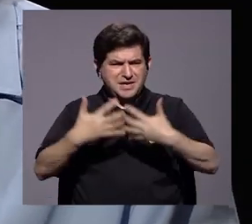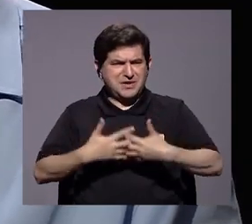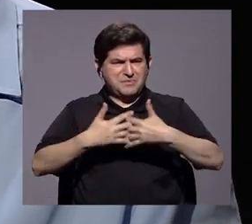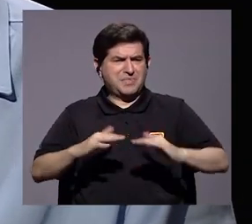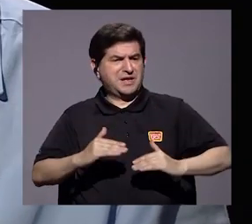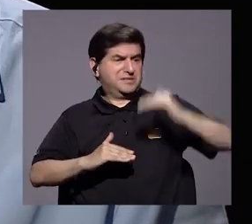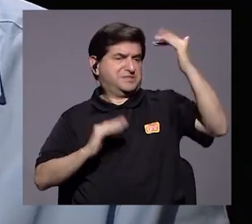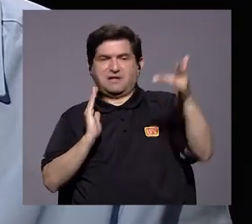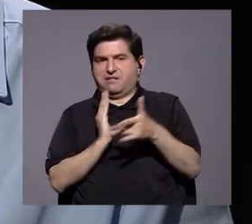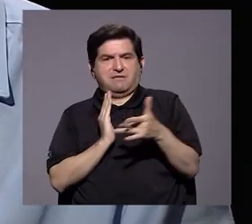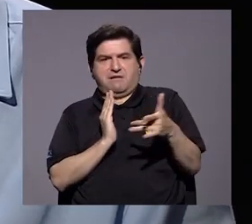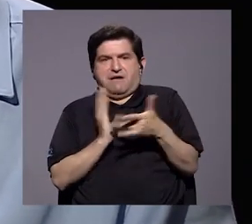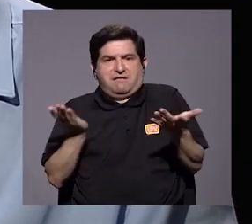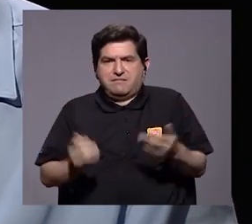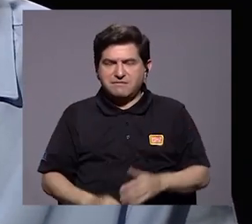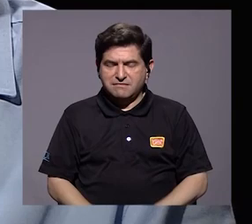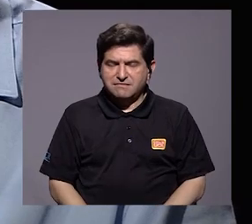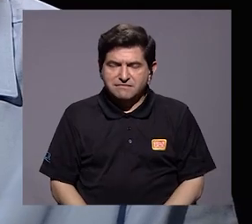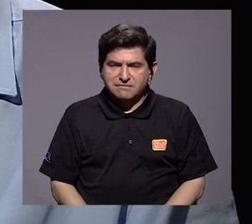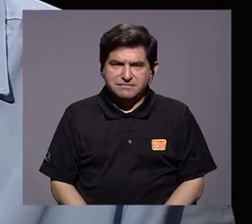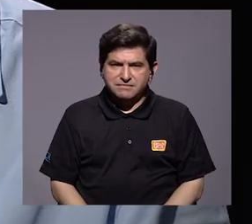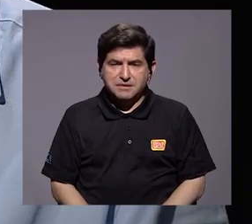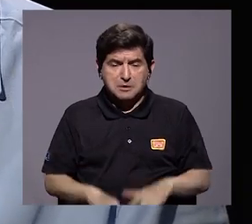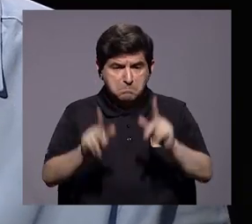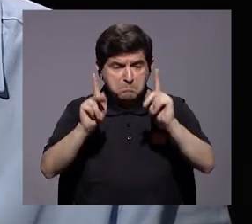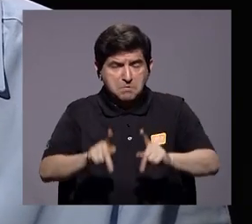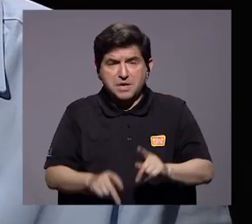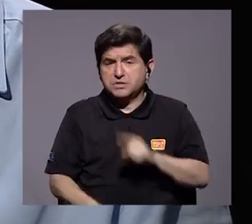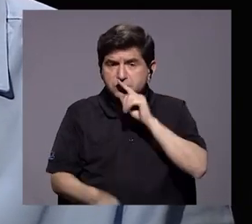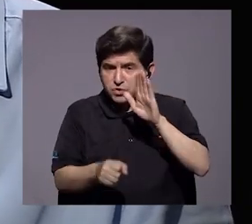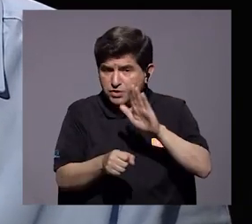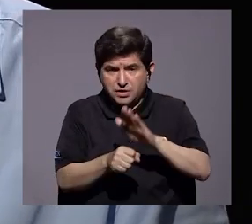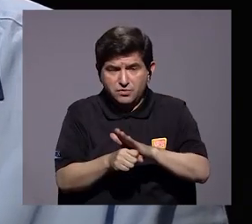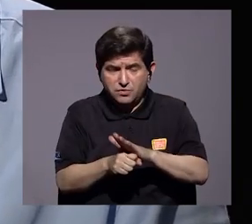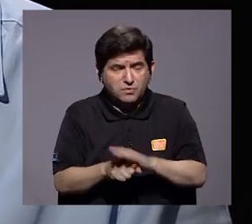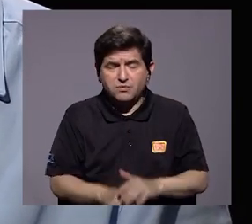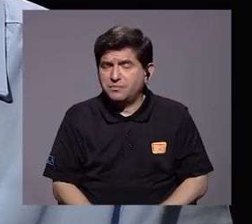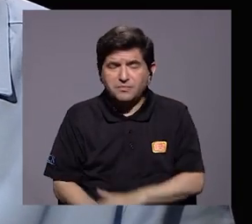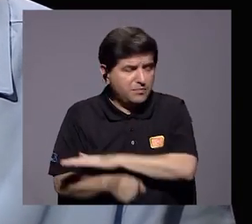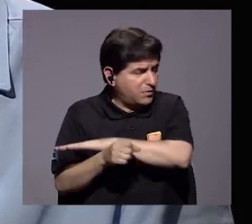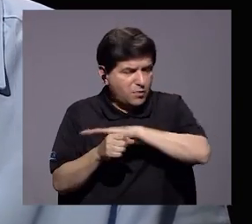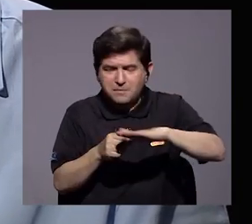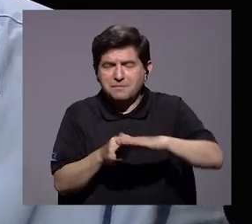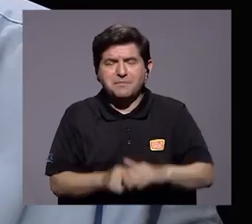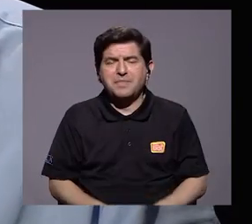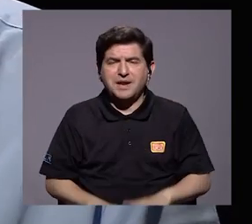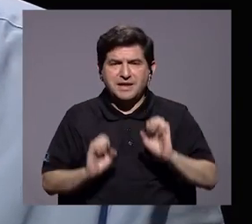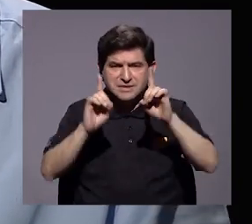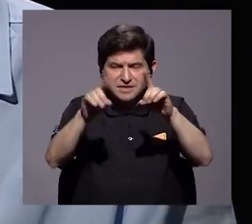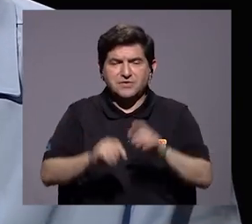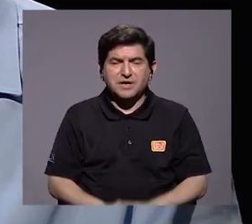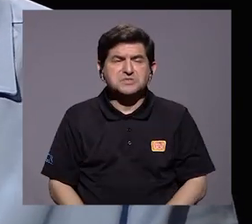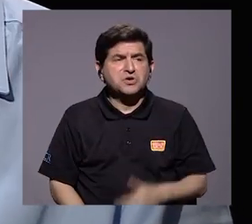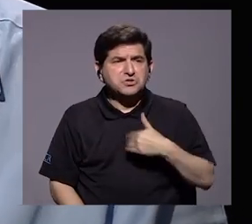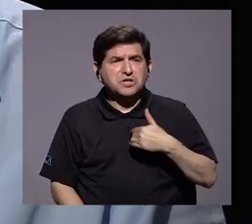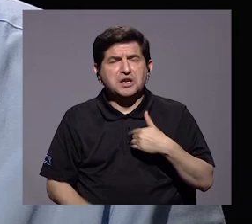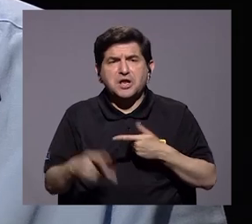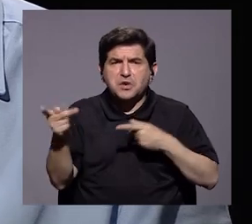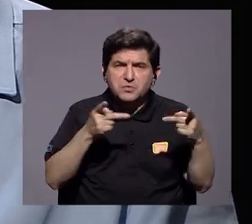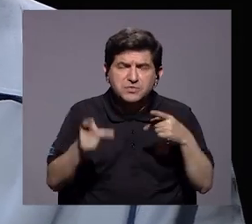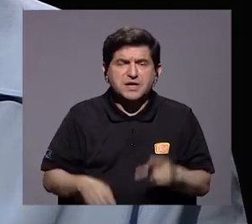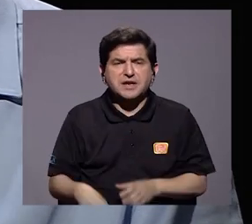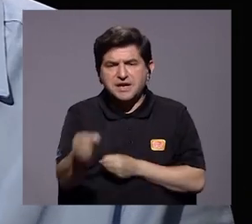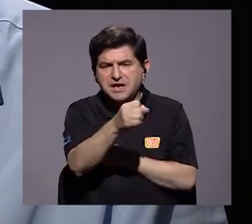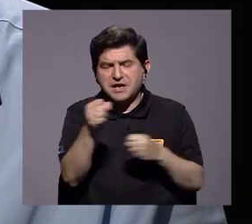una empresa de alta tecnología muchas veces una persona que no completó su educación componer un salón de belleza una